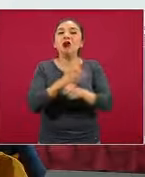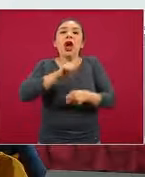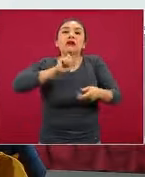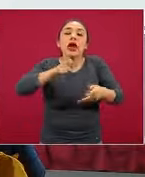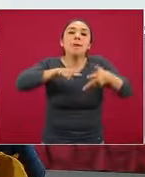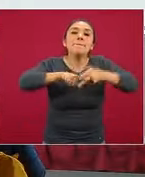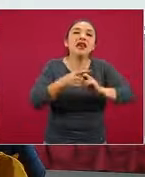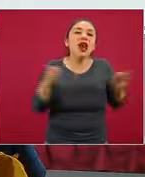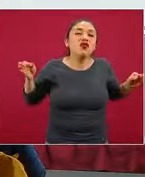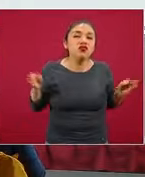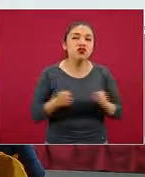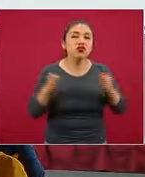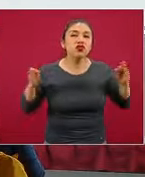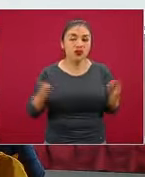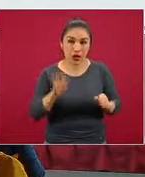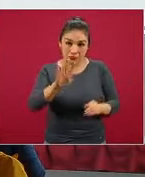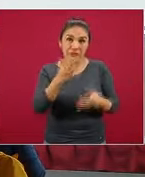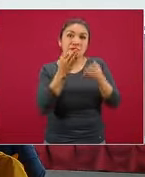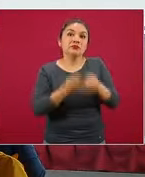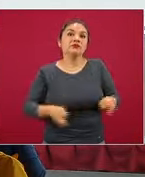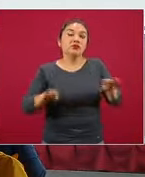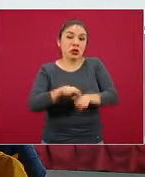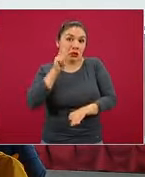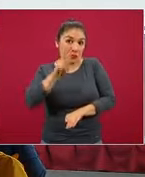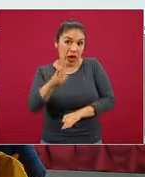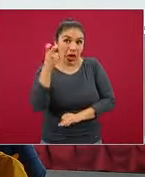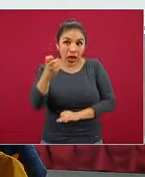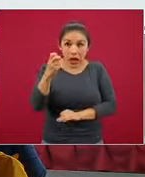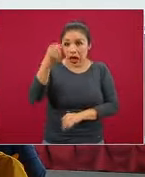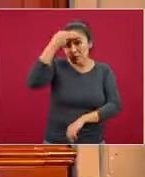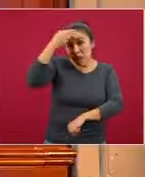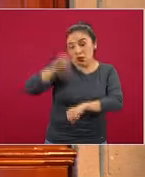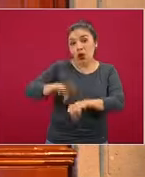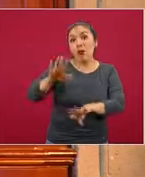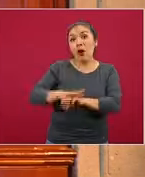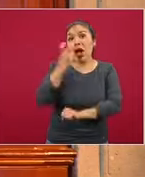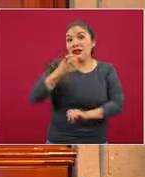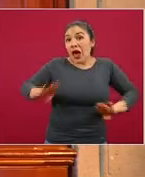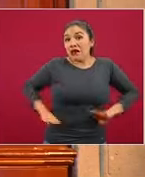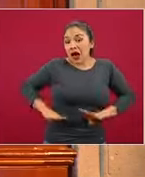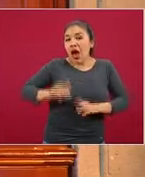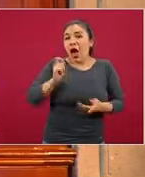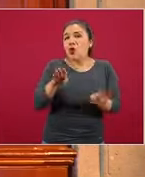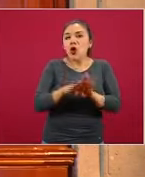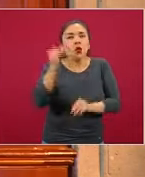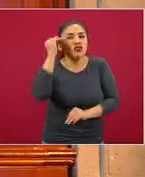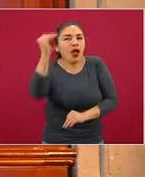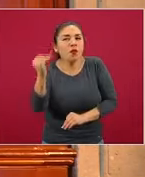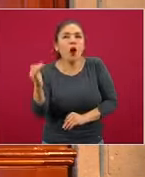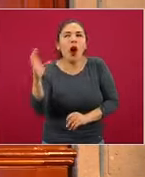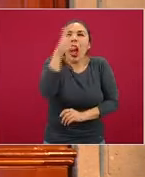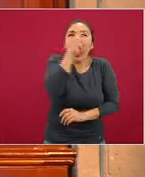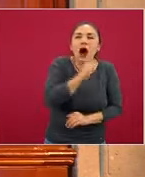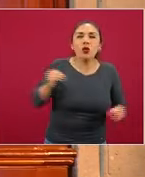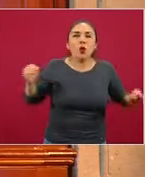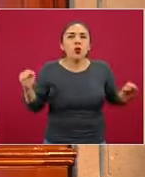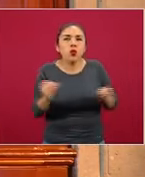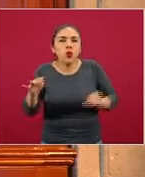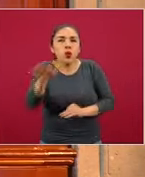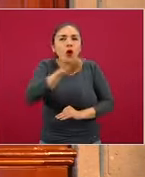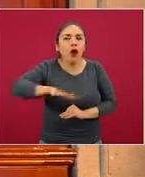periodo de invierno. Y eso es importante comentarlo porque esas condiciones, las condiciones de temperatura y las condiciones